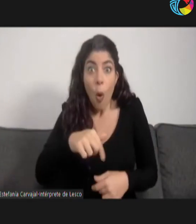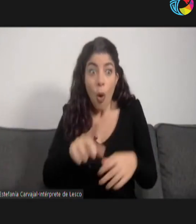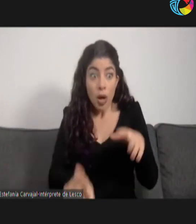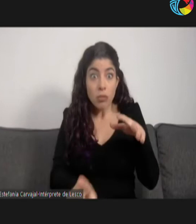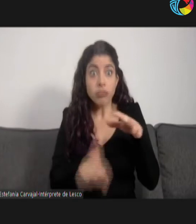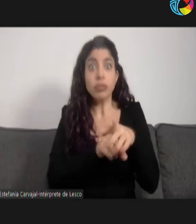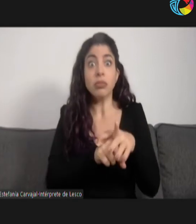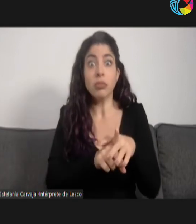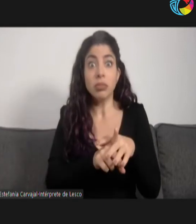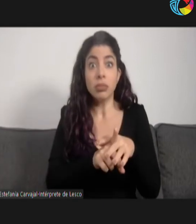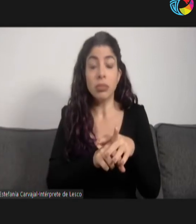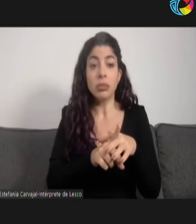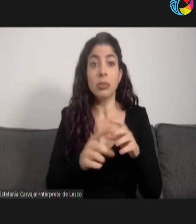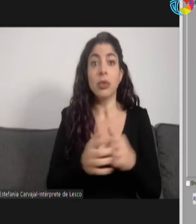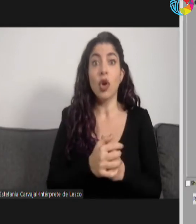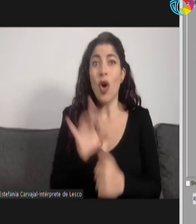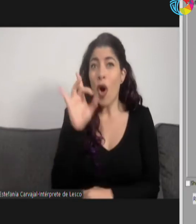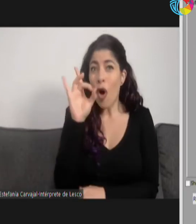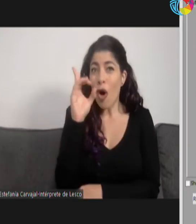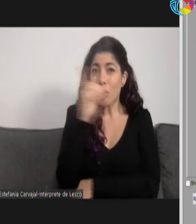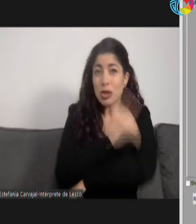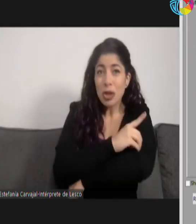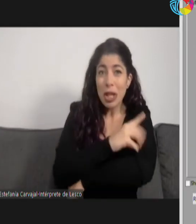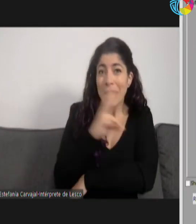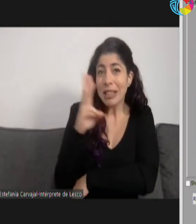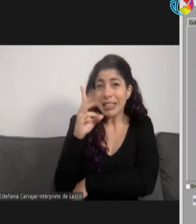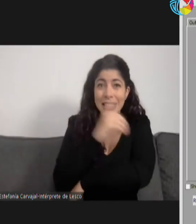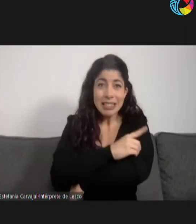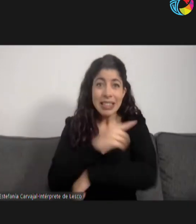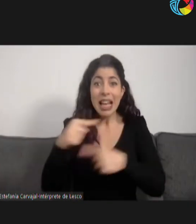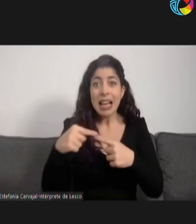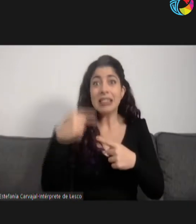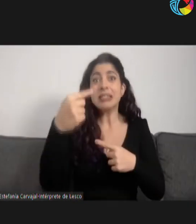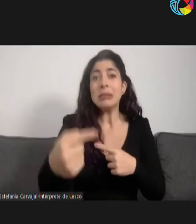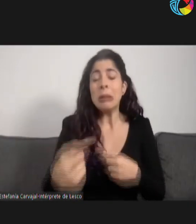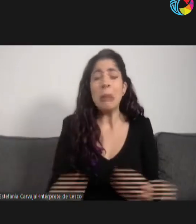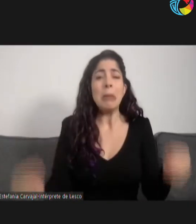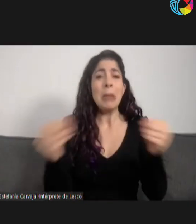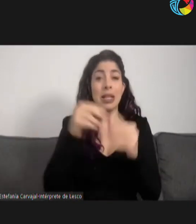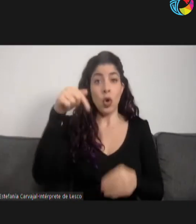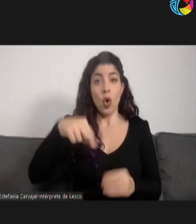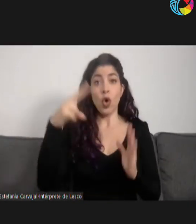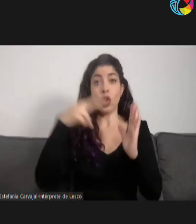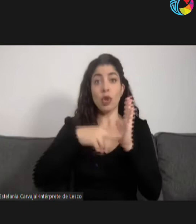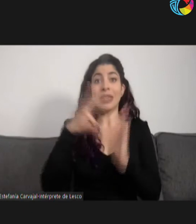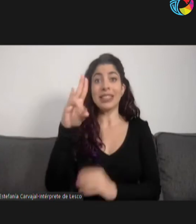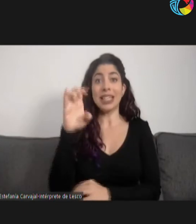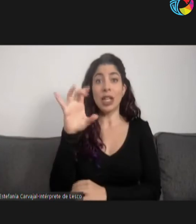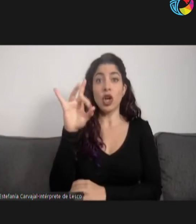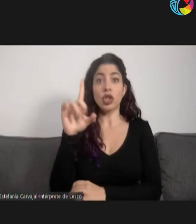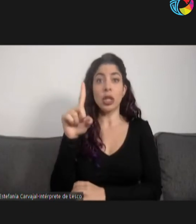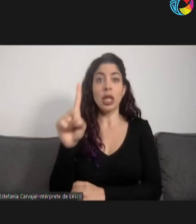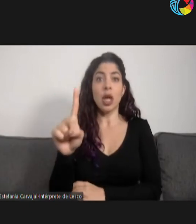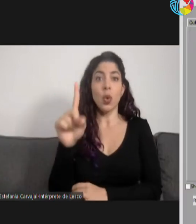en 6, en 8 días, van a ser muchísimos más. Hoy tenemos 2.781